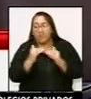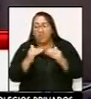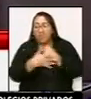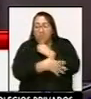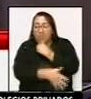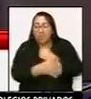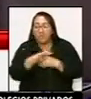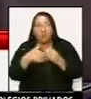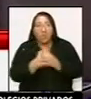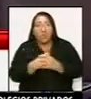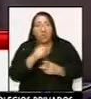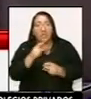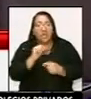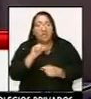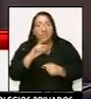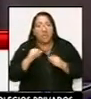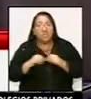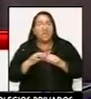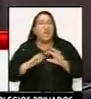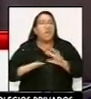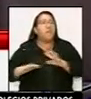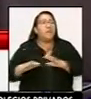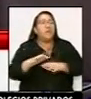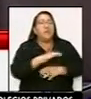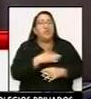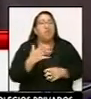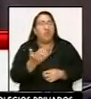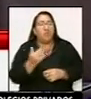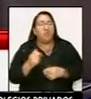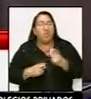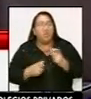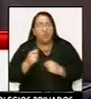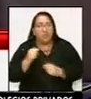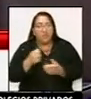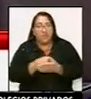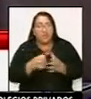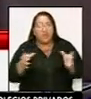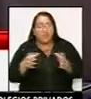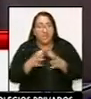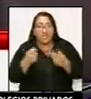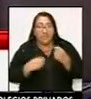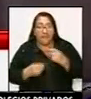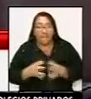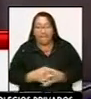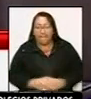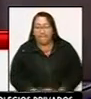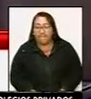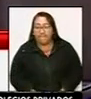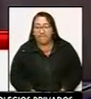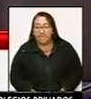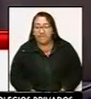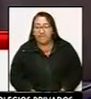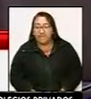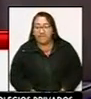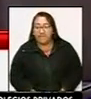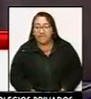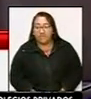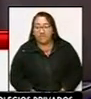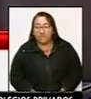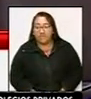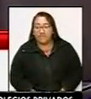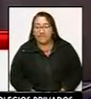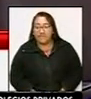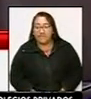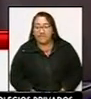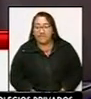pobreza? ¿Que la SUNAT sigue abarcando a nuestros a pequeños y medianos empresarios? ¿Nuestra agricultura por los suelos?